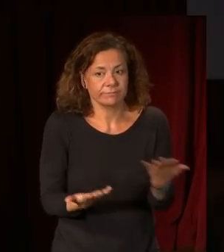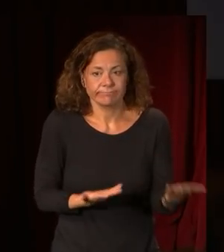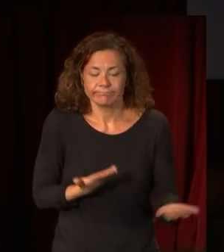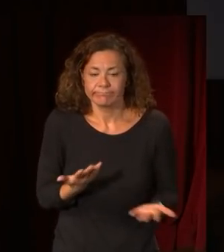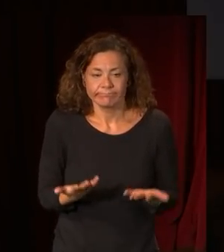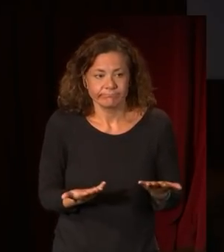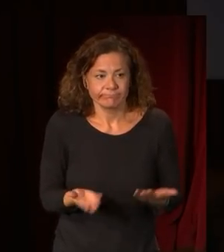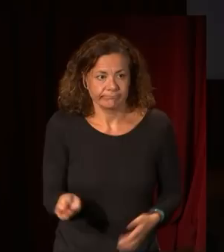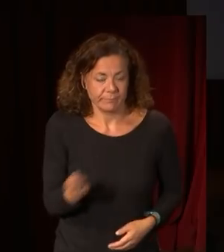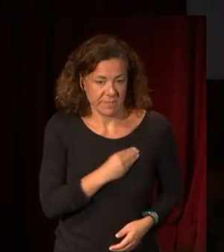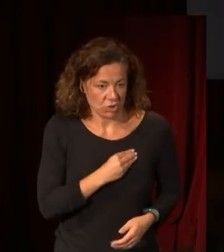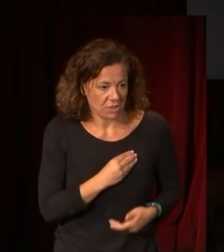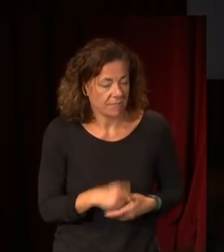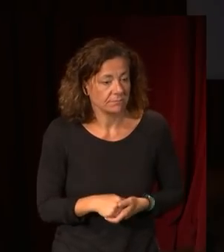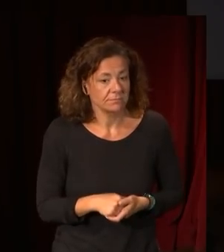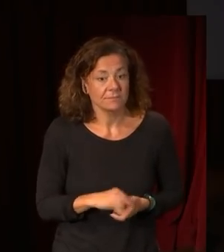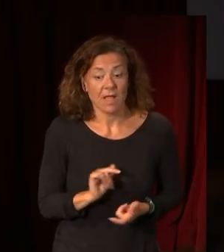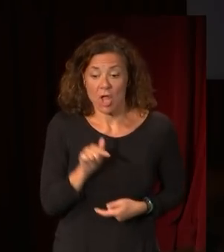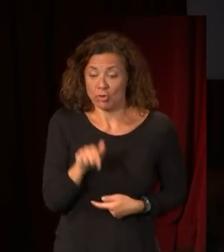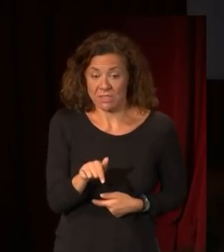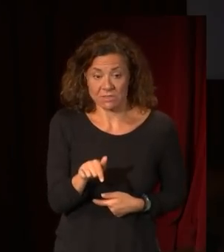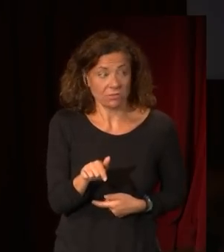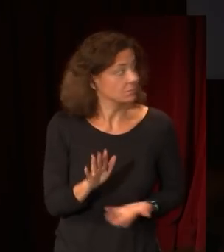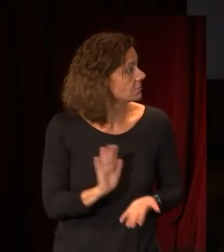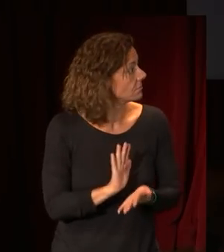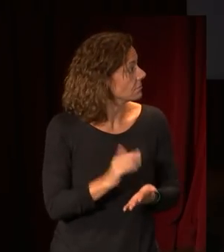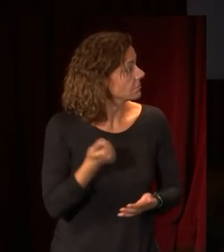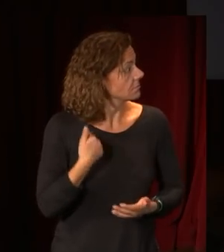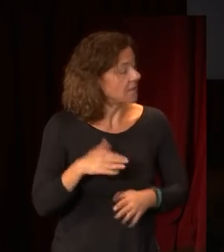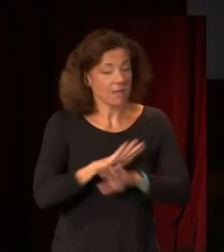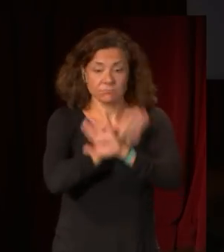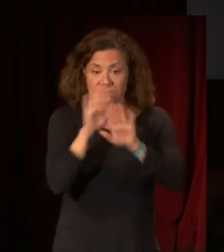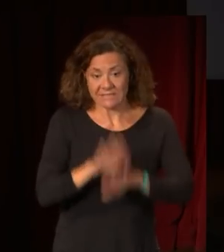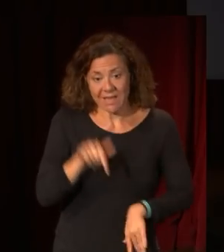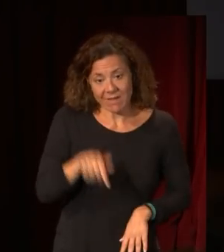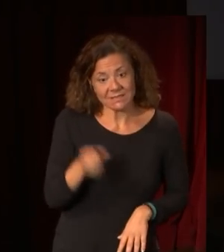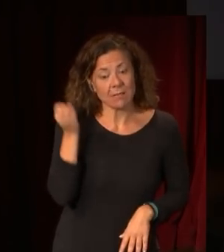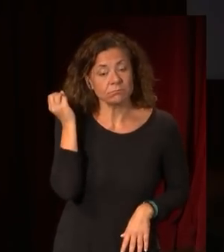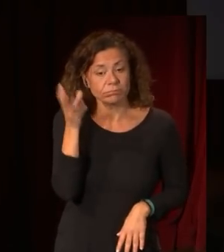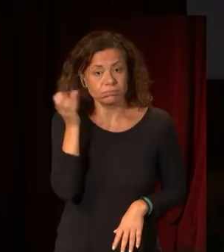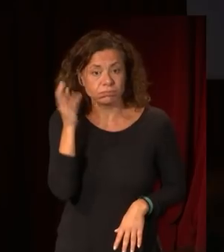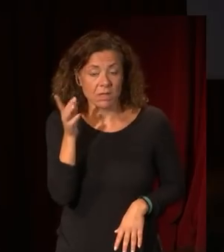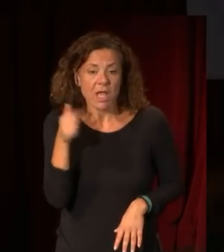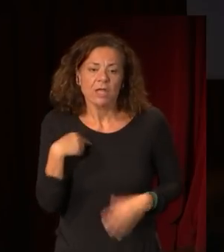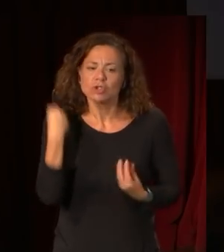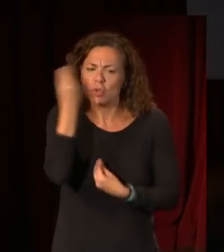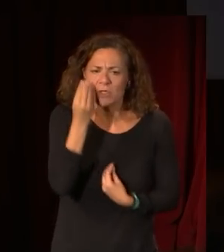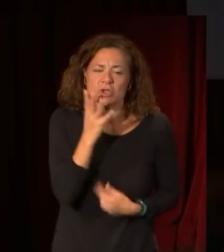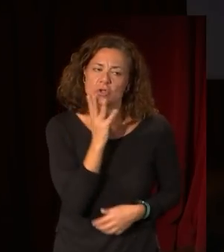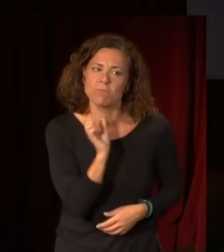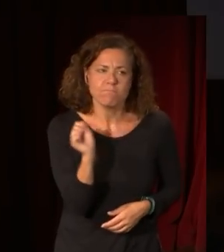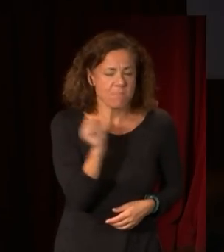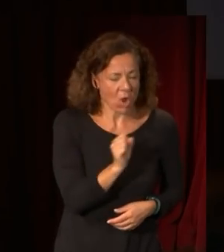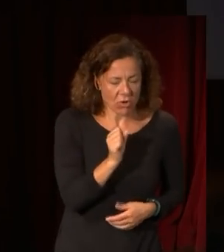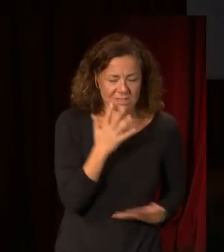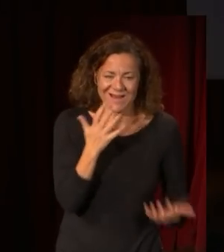penosa y con ello bueno se acaba este relato sobre el que considero que es uno de los mejores artistas de la